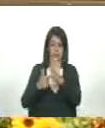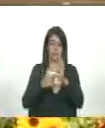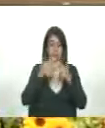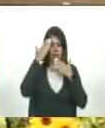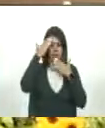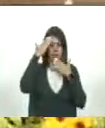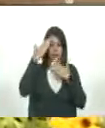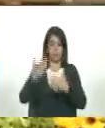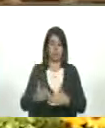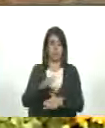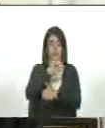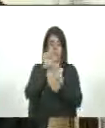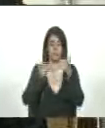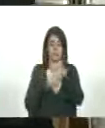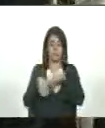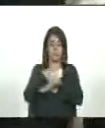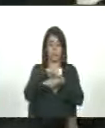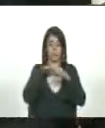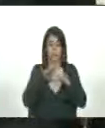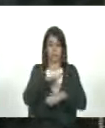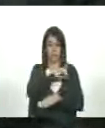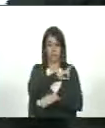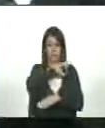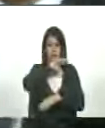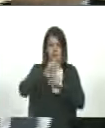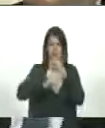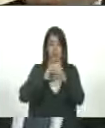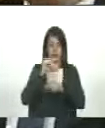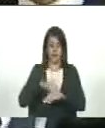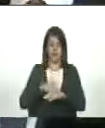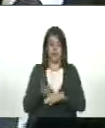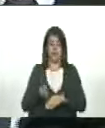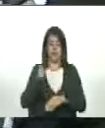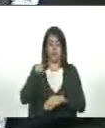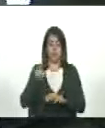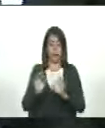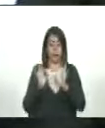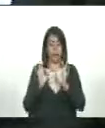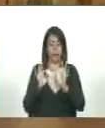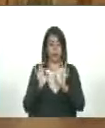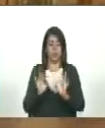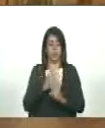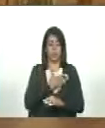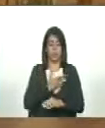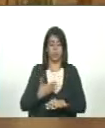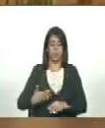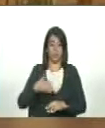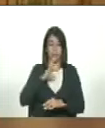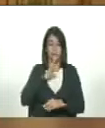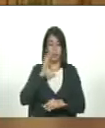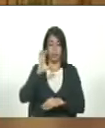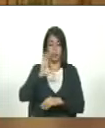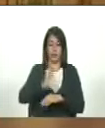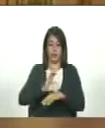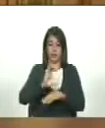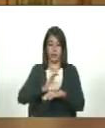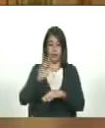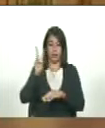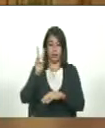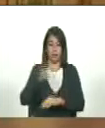Saludo también a los viceministros, al superintendente tributario y muy especialmente al presidente del Banco Central de